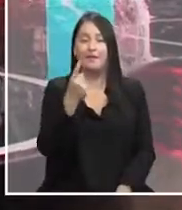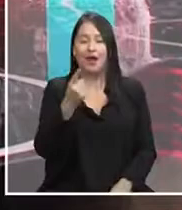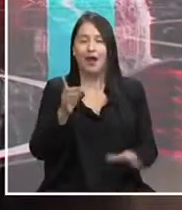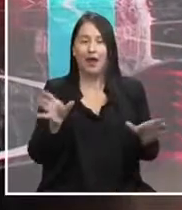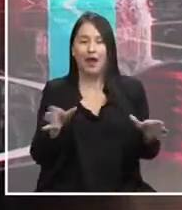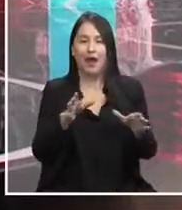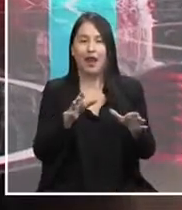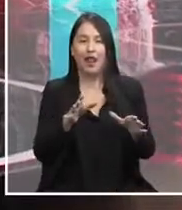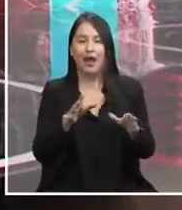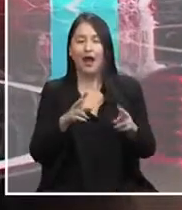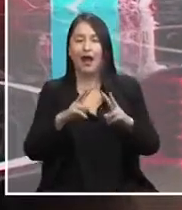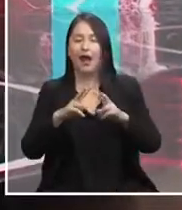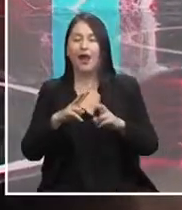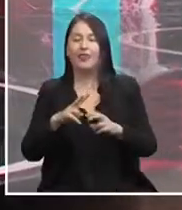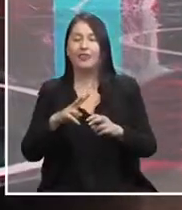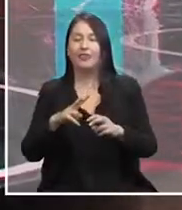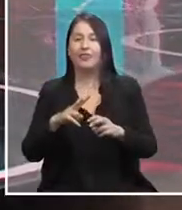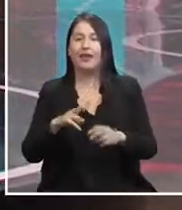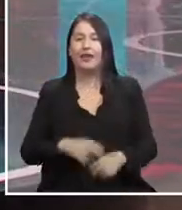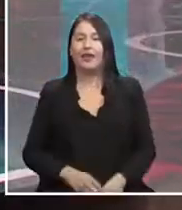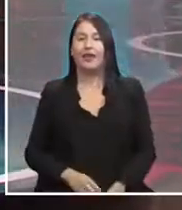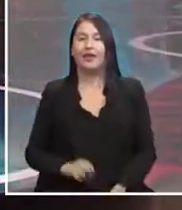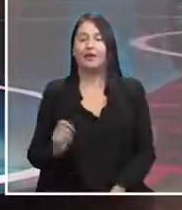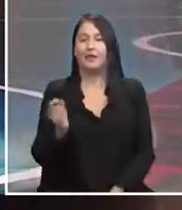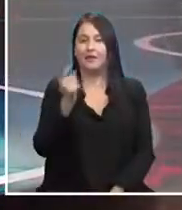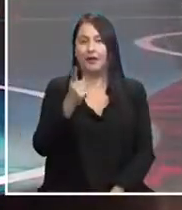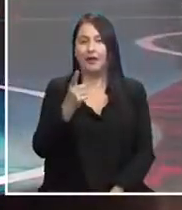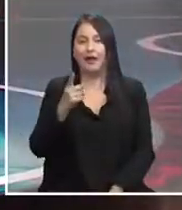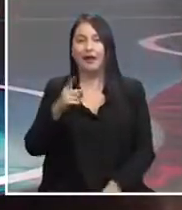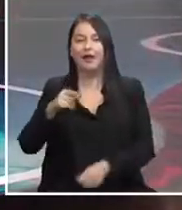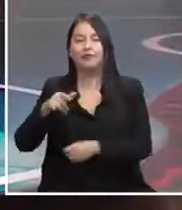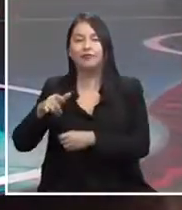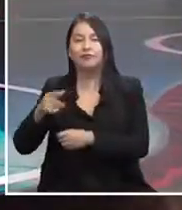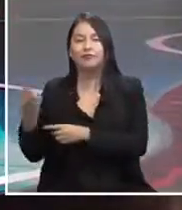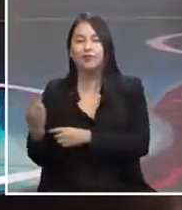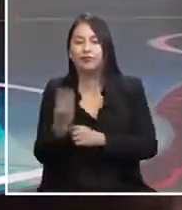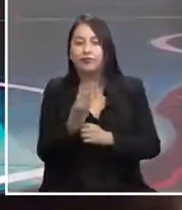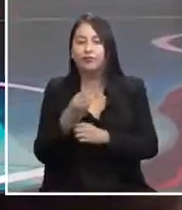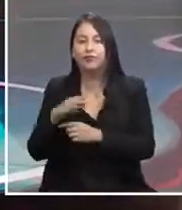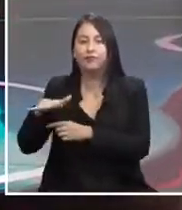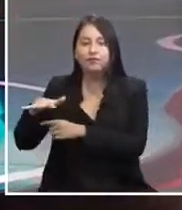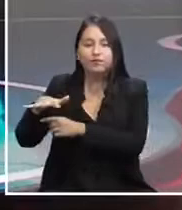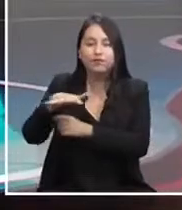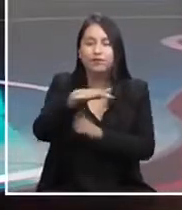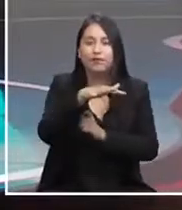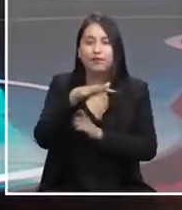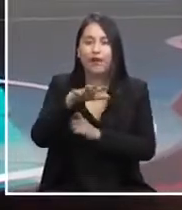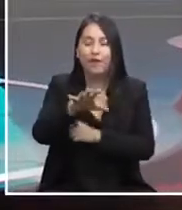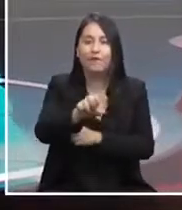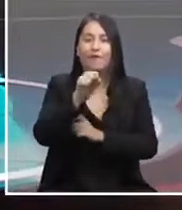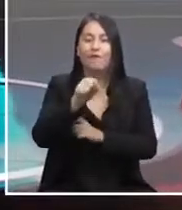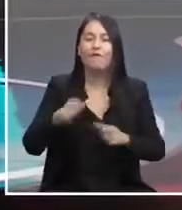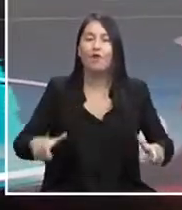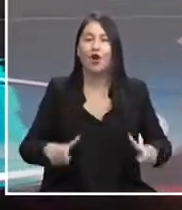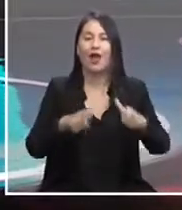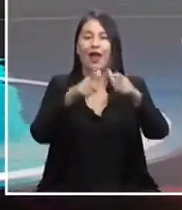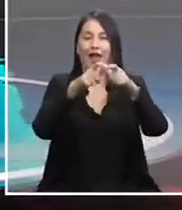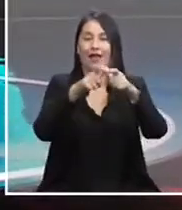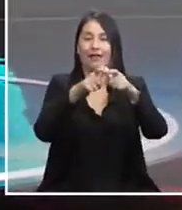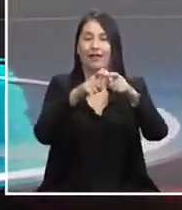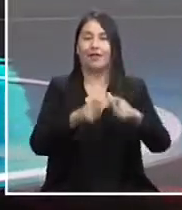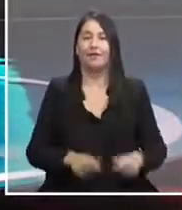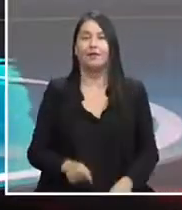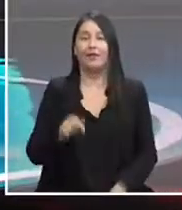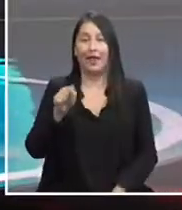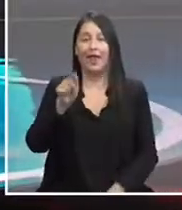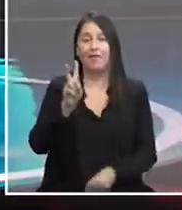de monitoreo satelital de Latinoamérica, una plataforma llamada Volcanoms. Actualmente él es